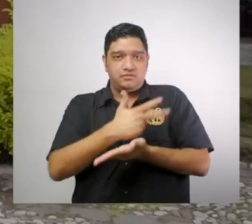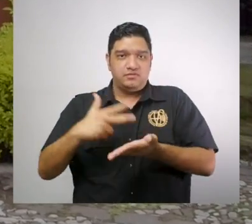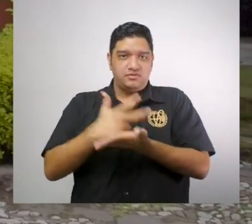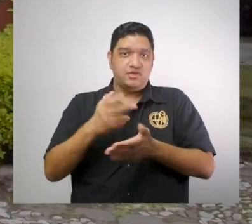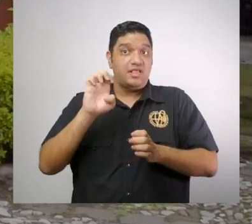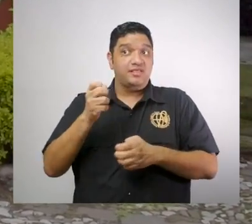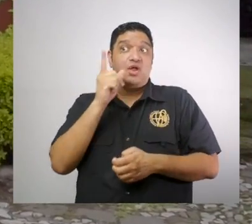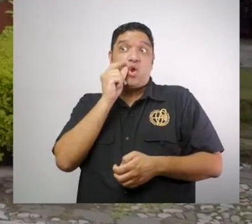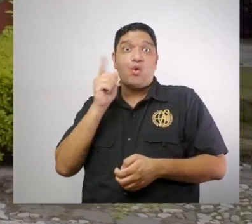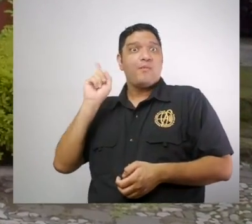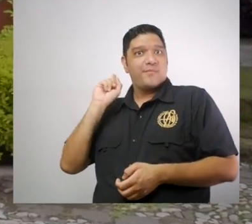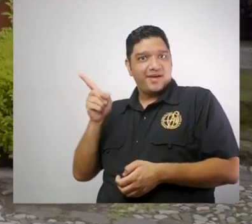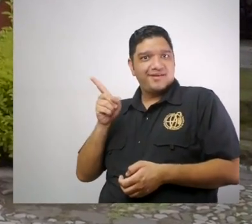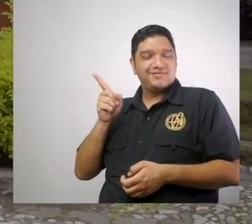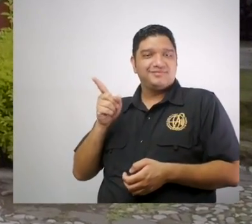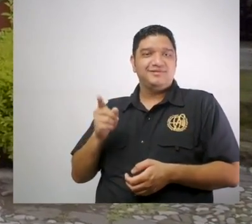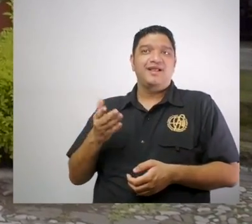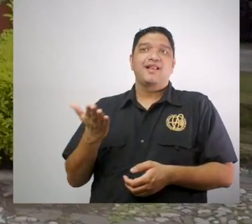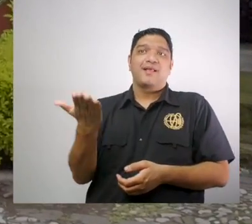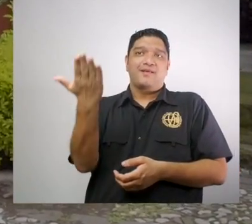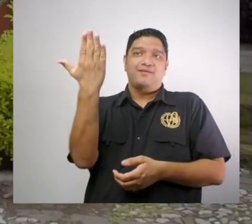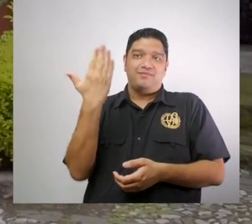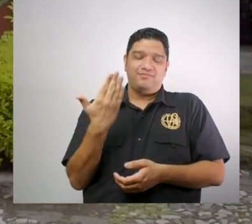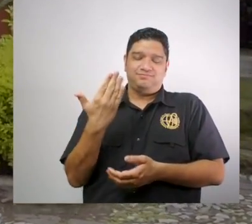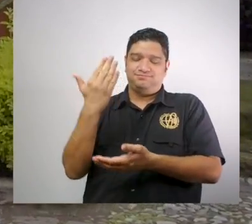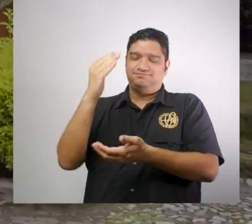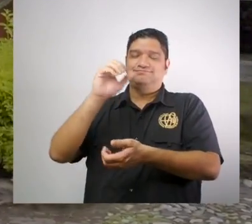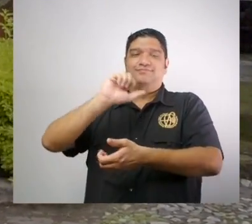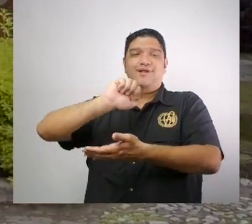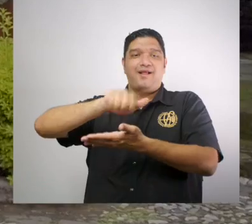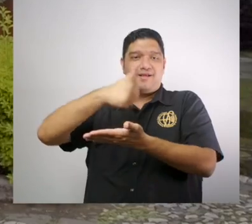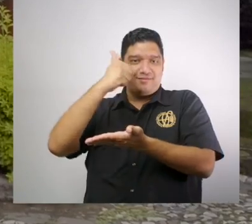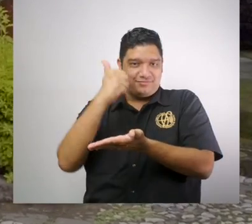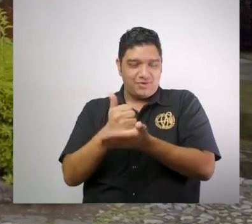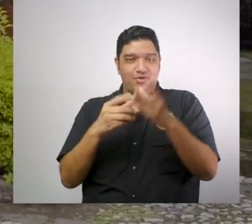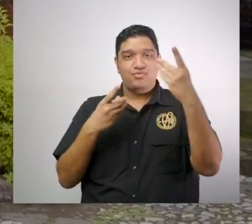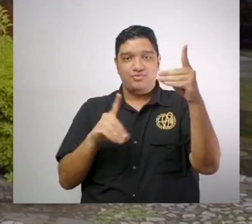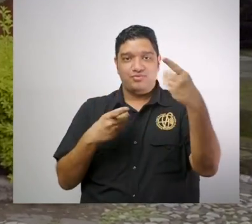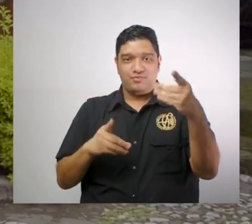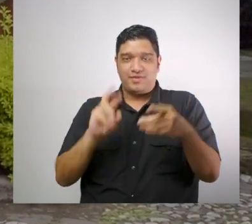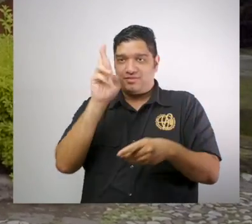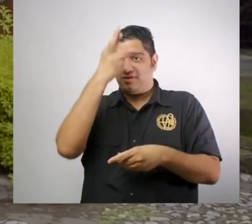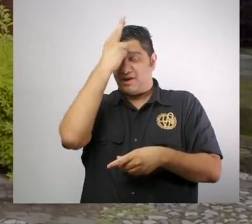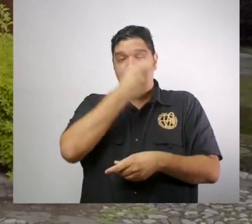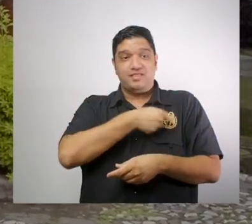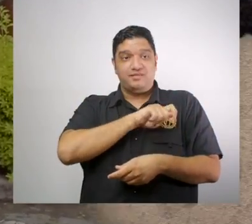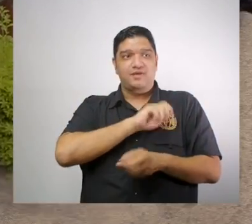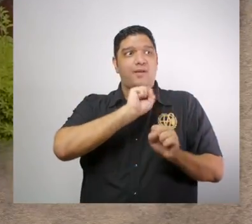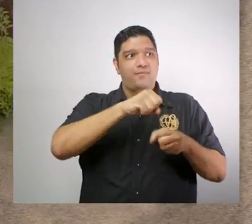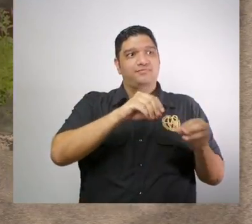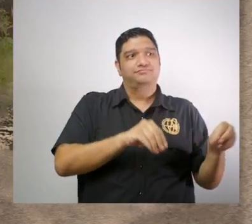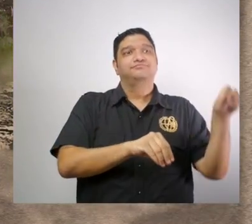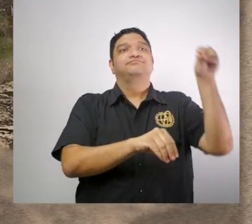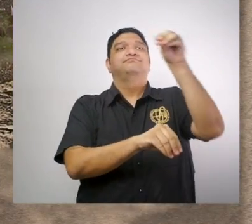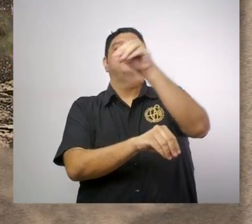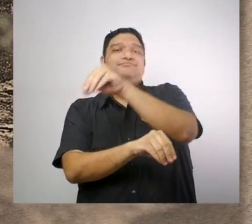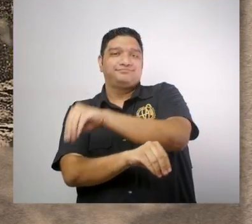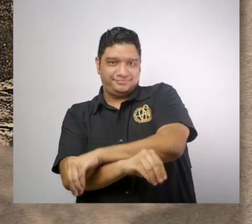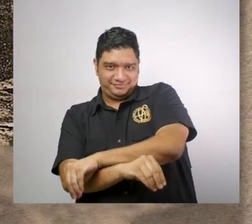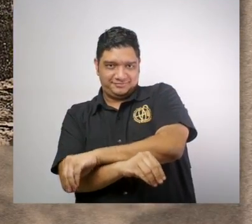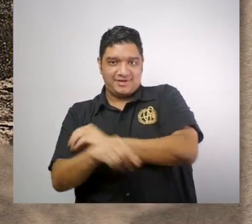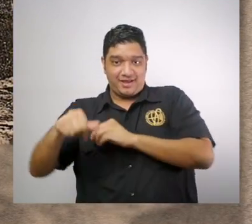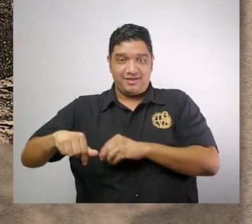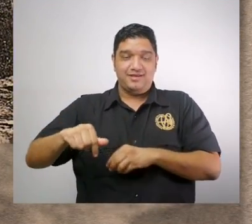consiguió las reales cédulas para que finalmente se trasladara la ciudad al Llano de